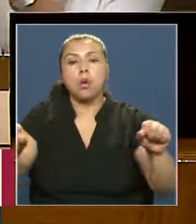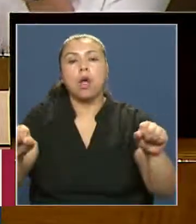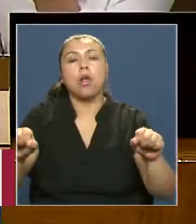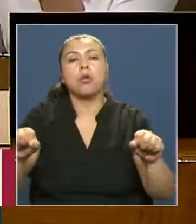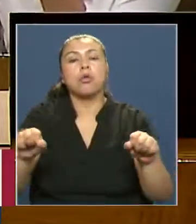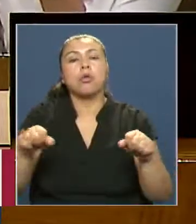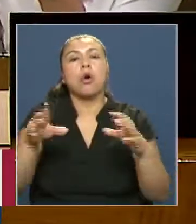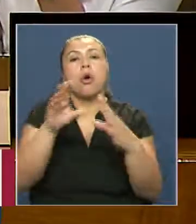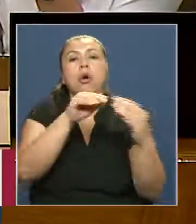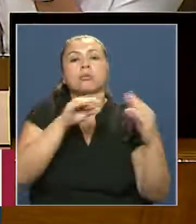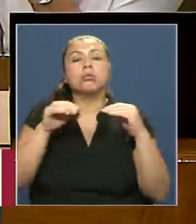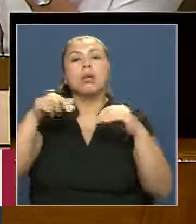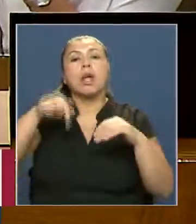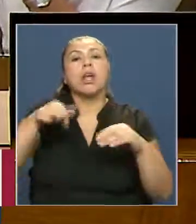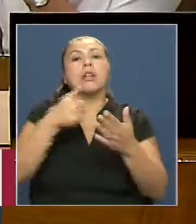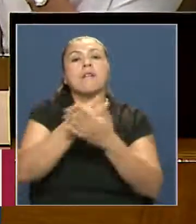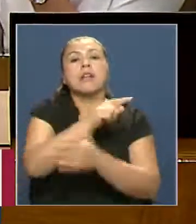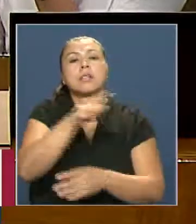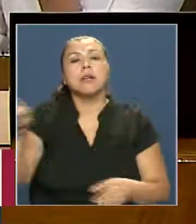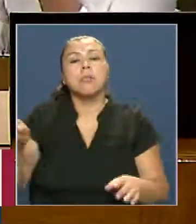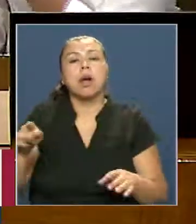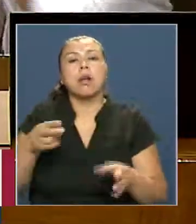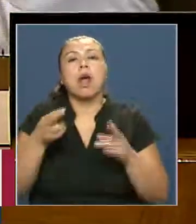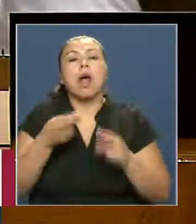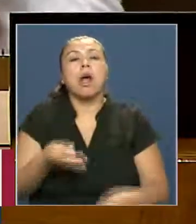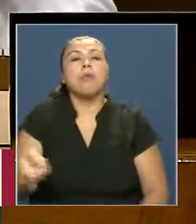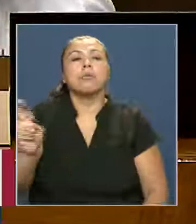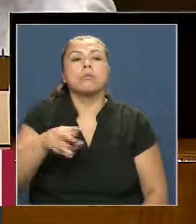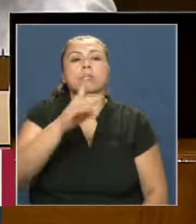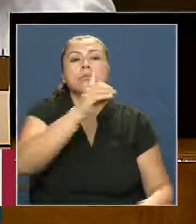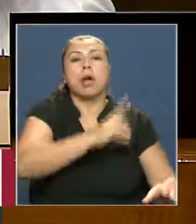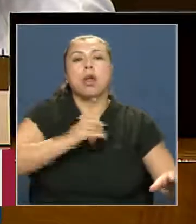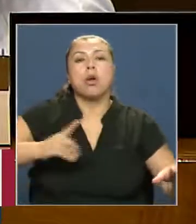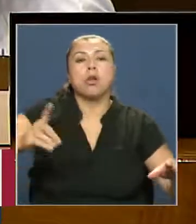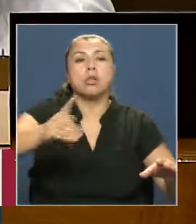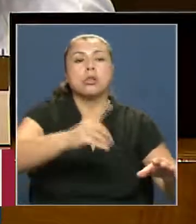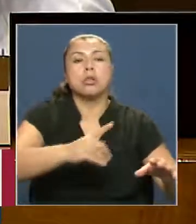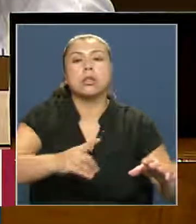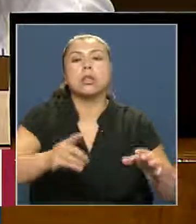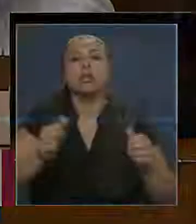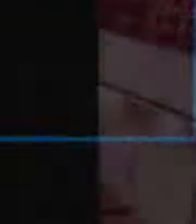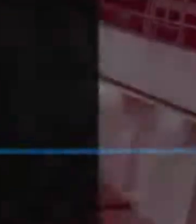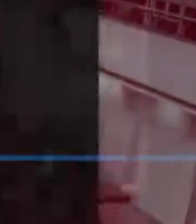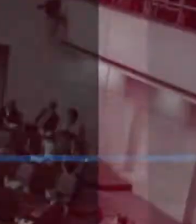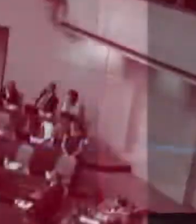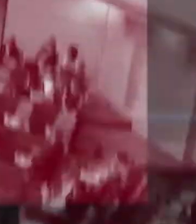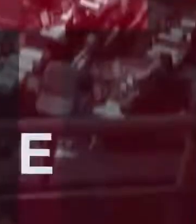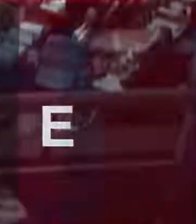resolvamos este fin de semana. Buen regreso al distrito, estimadas y estimados colegas.